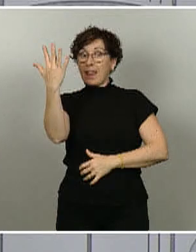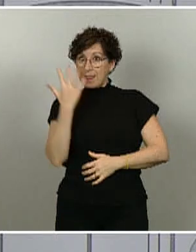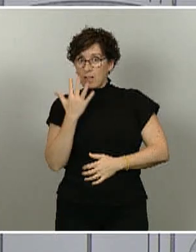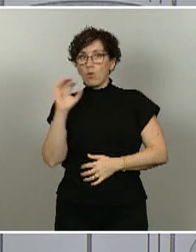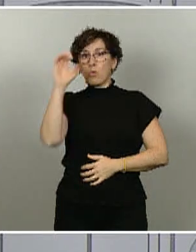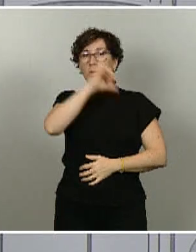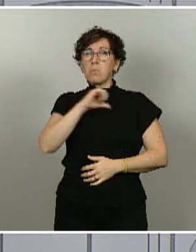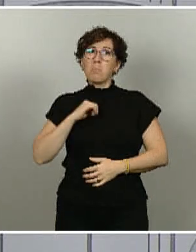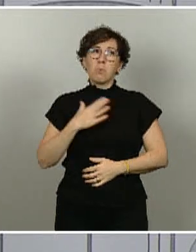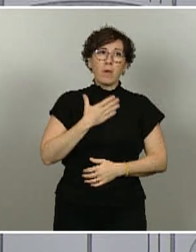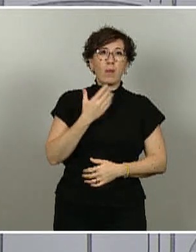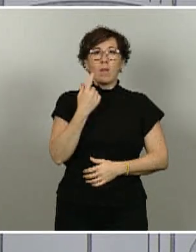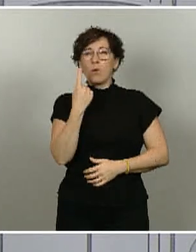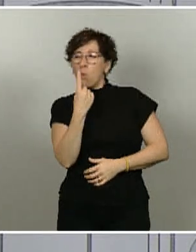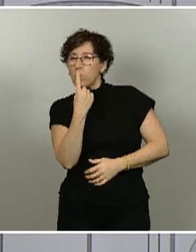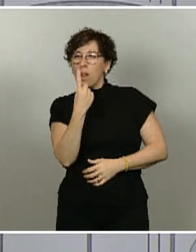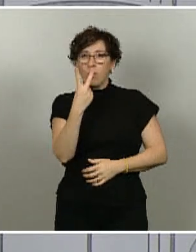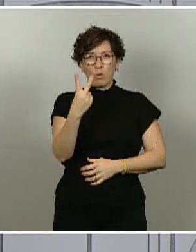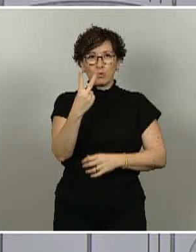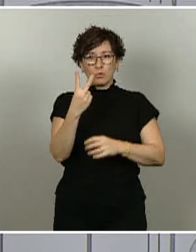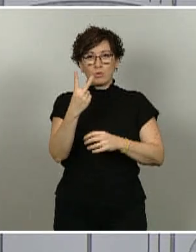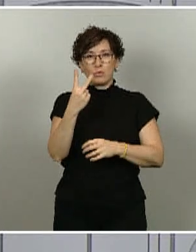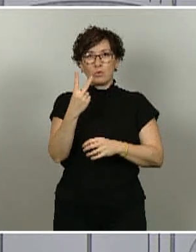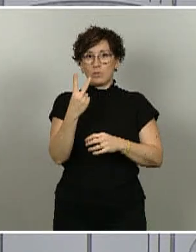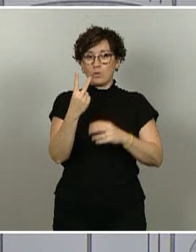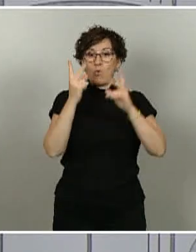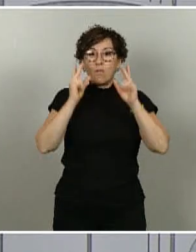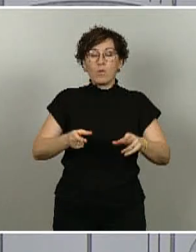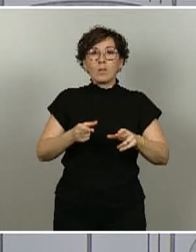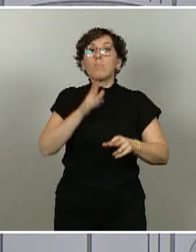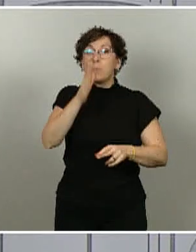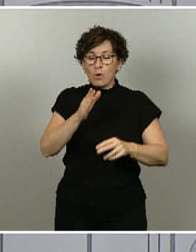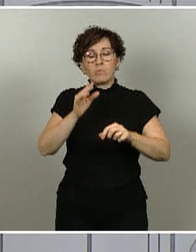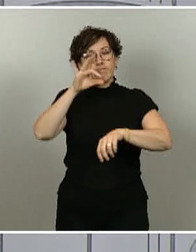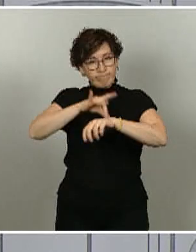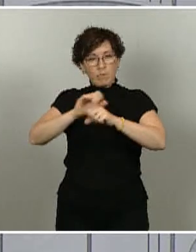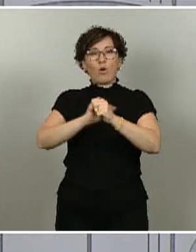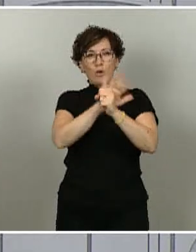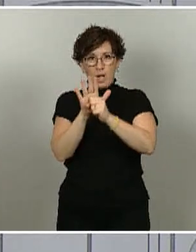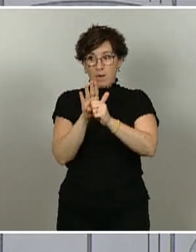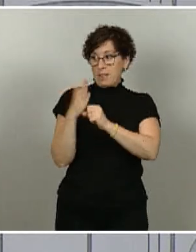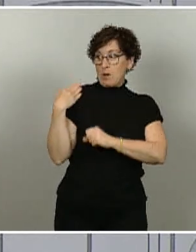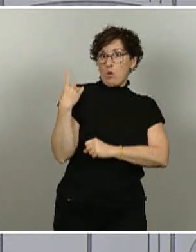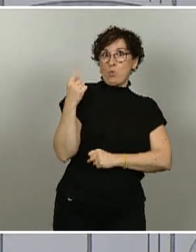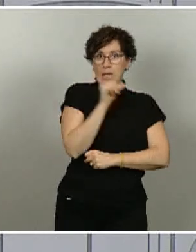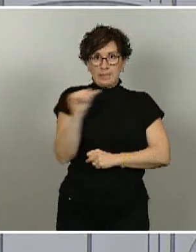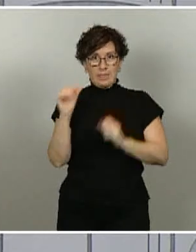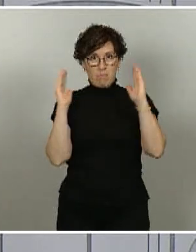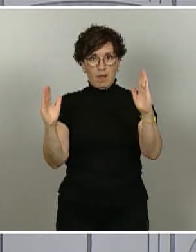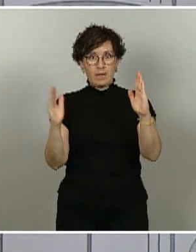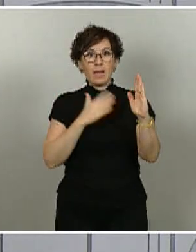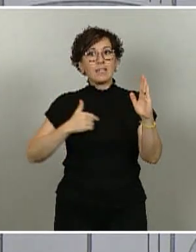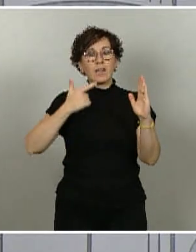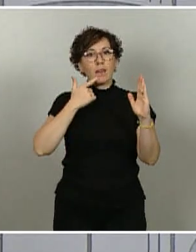2 fallecidos por coronavirus en los últimos 7 días. Lo que quiere decir que progresivamente tenemos cada vez más y más parte del